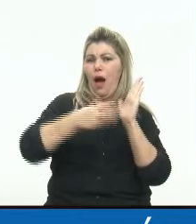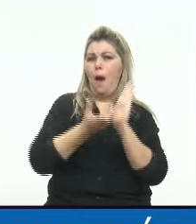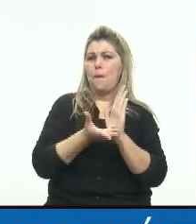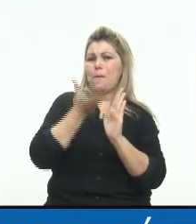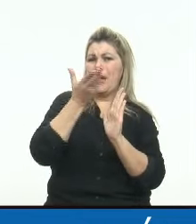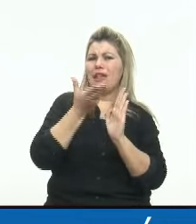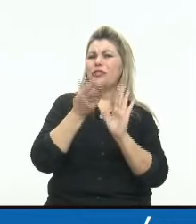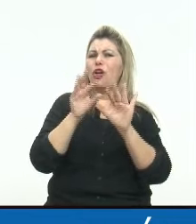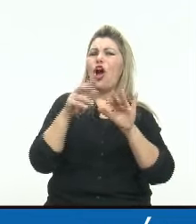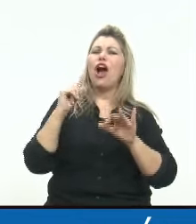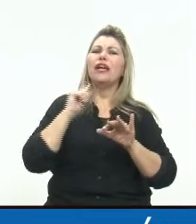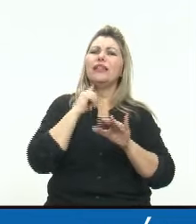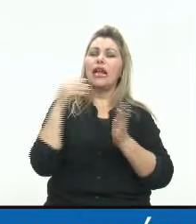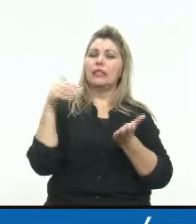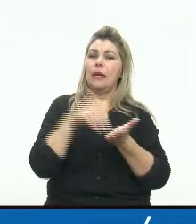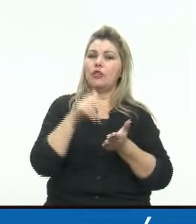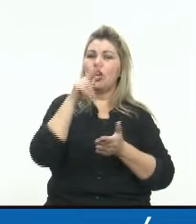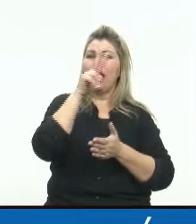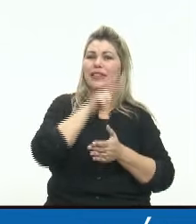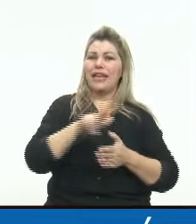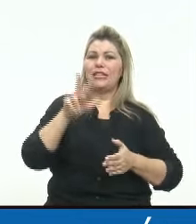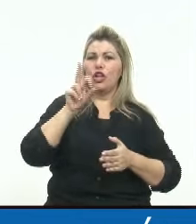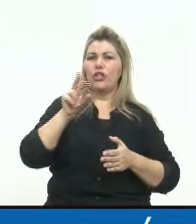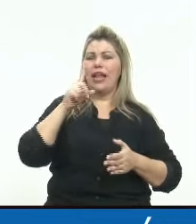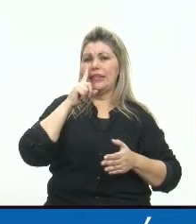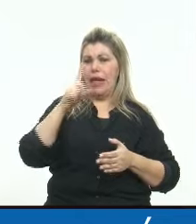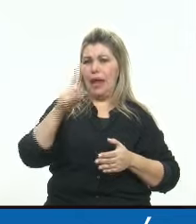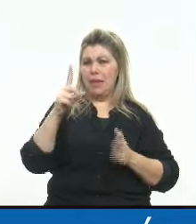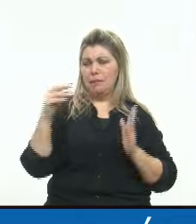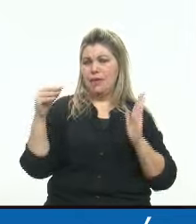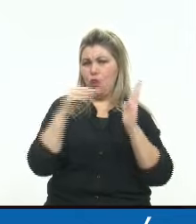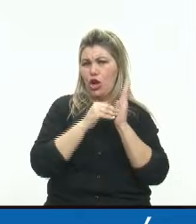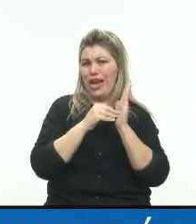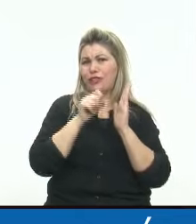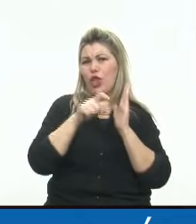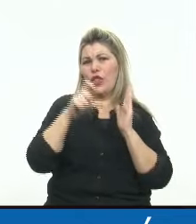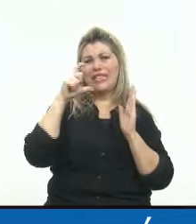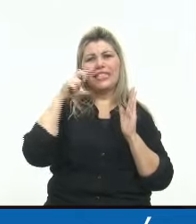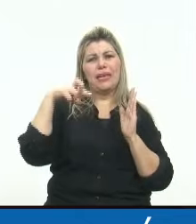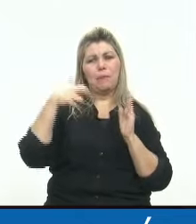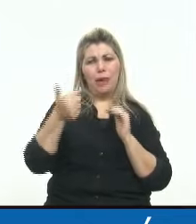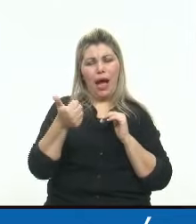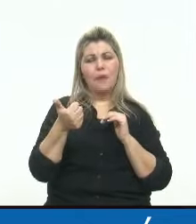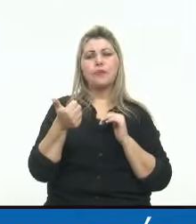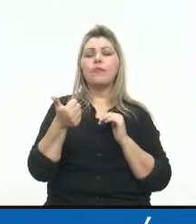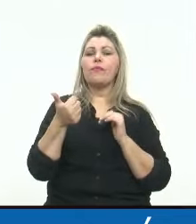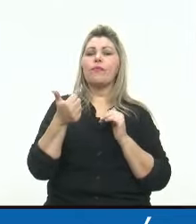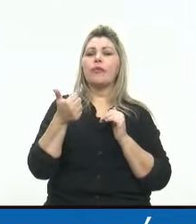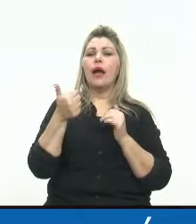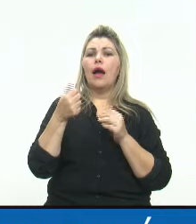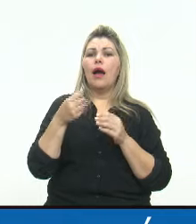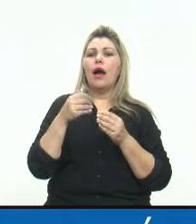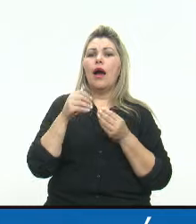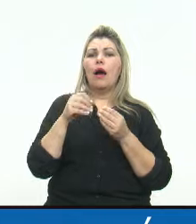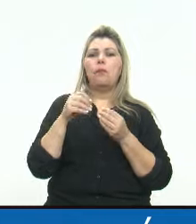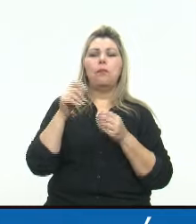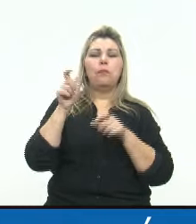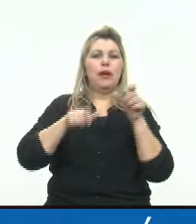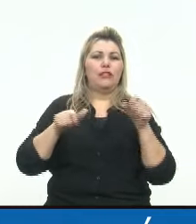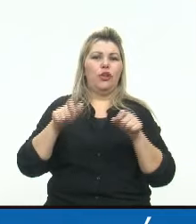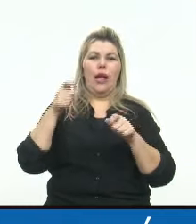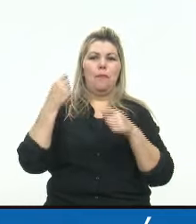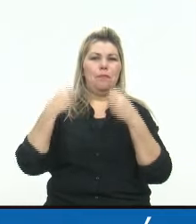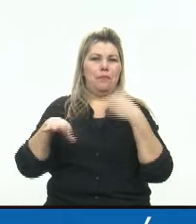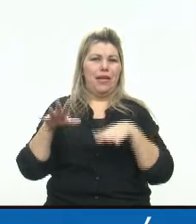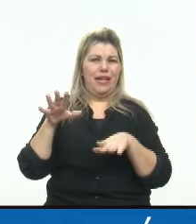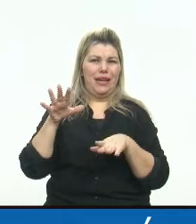a 13.330.000 según las bases de registros del SIPA. La desocupación en base al último registro